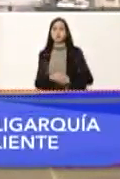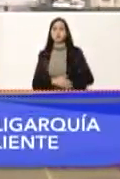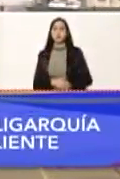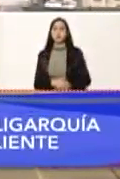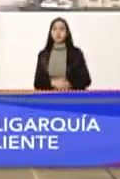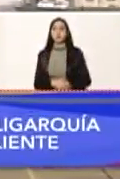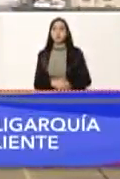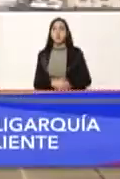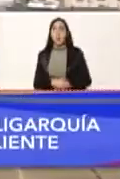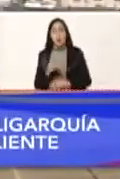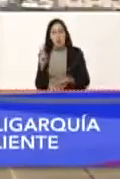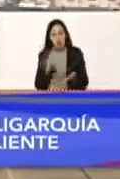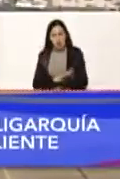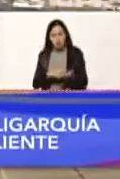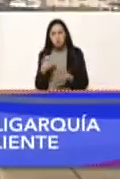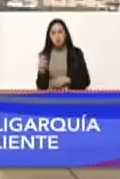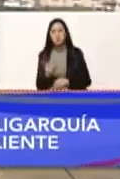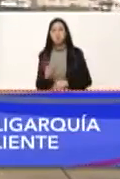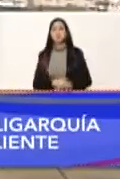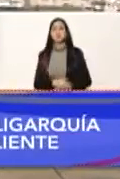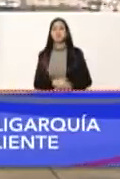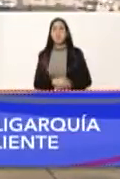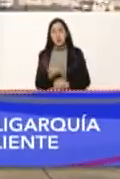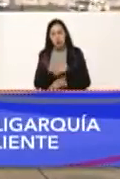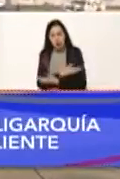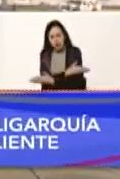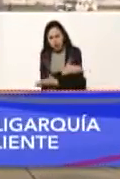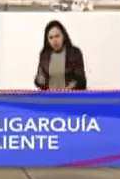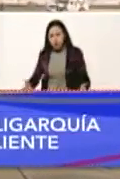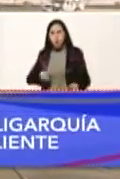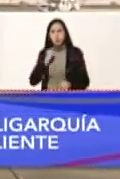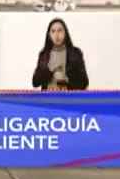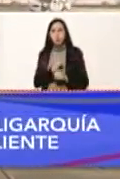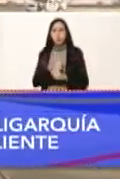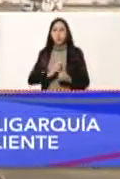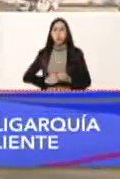su honestidad, su entrega, su liderazgo.